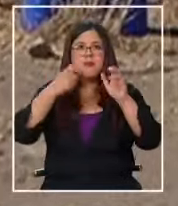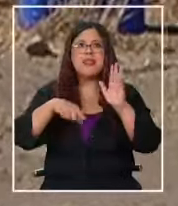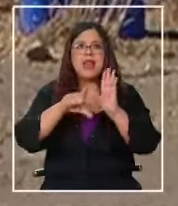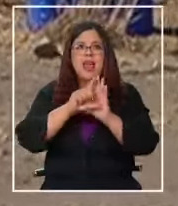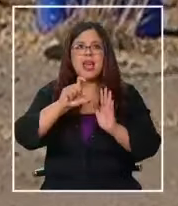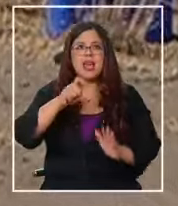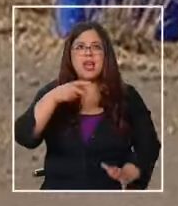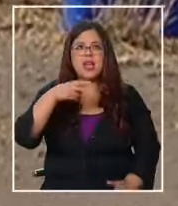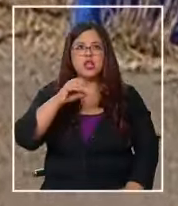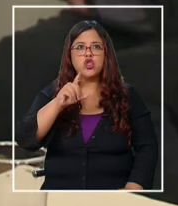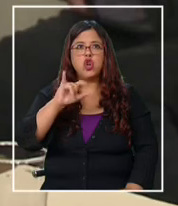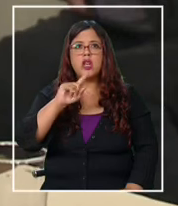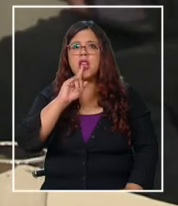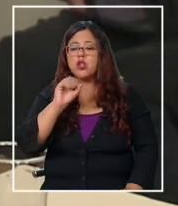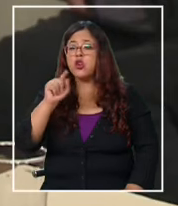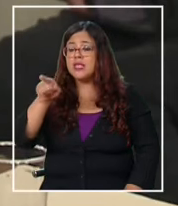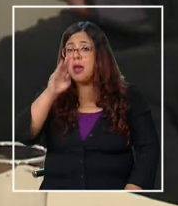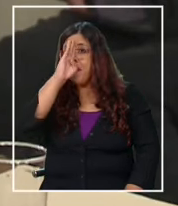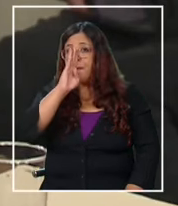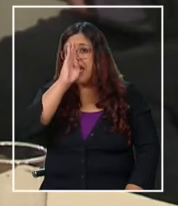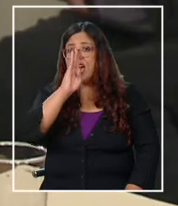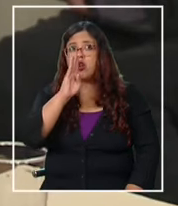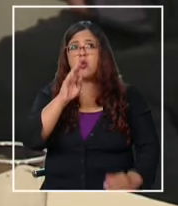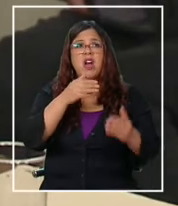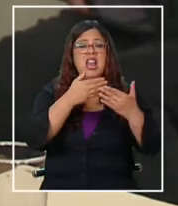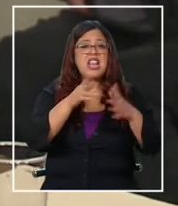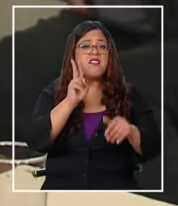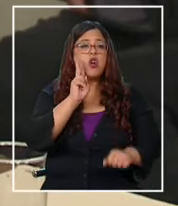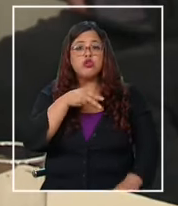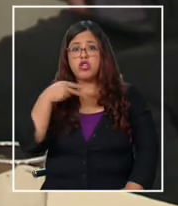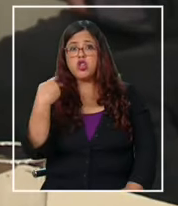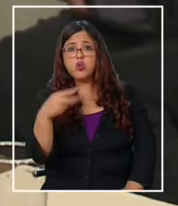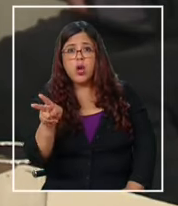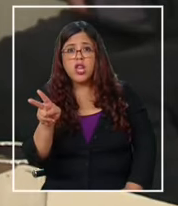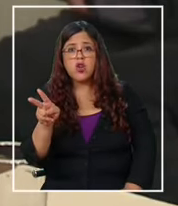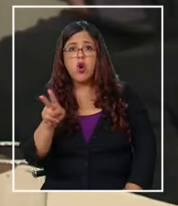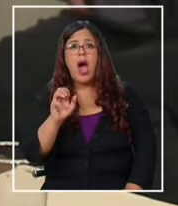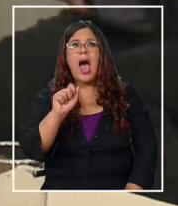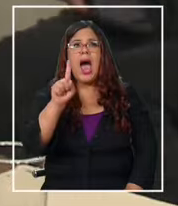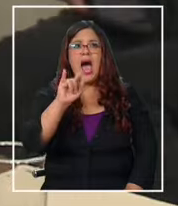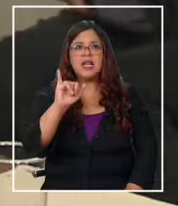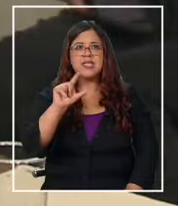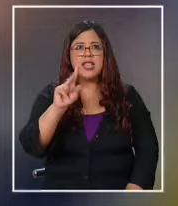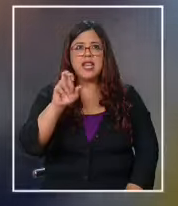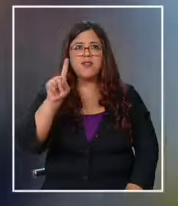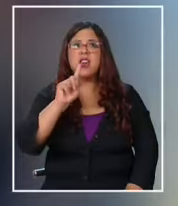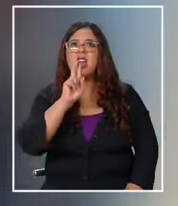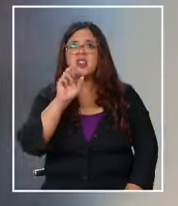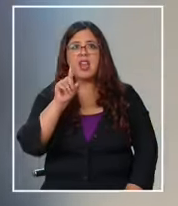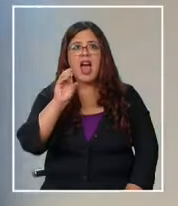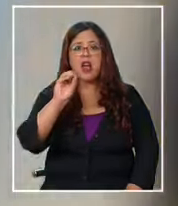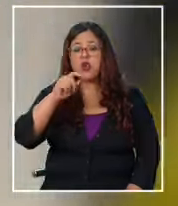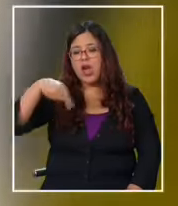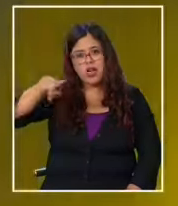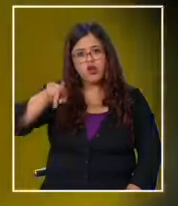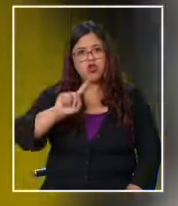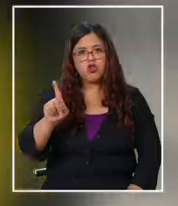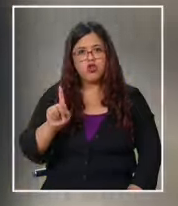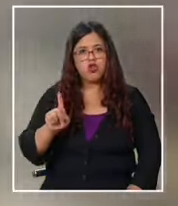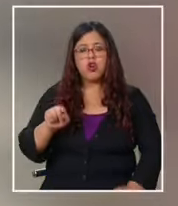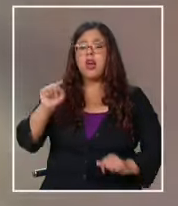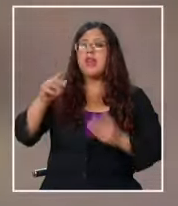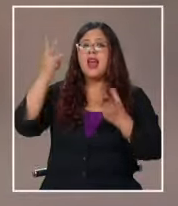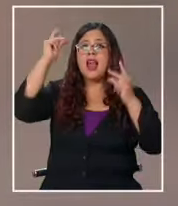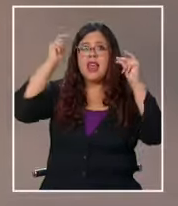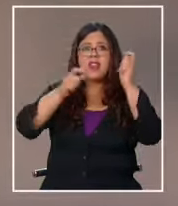Cholito. Y esos perros no son salvajes ni asilvestrados como ustedes lo están colocando en este proyecto de ley. La iniciativa, según quienes